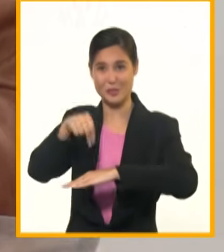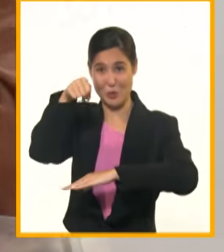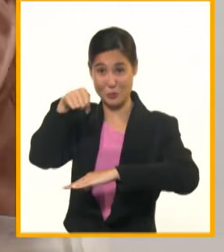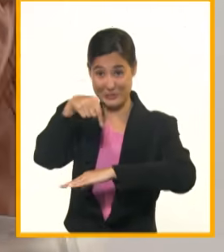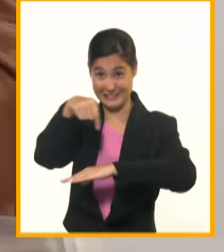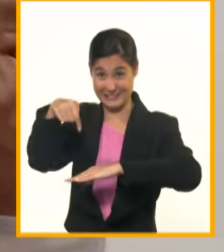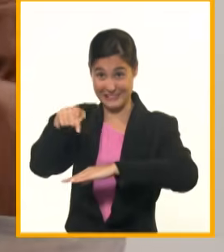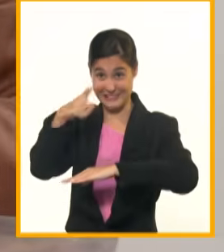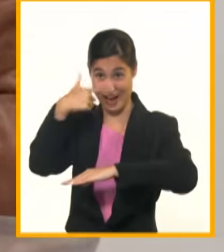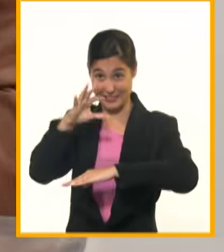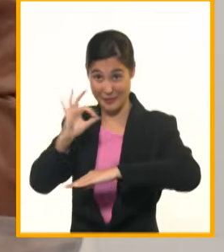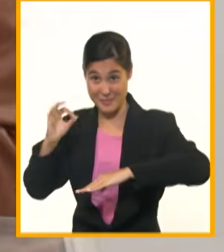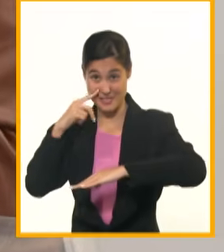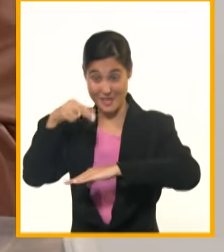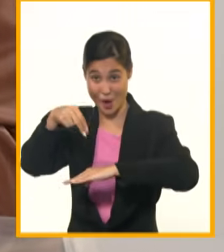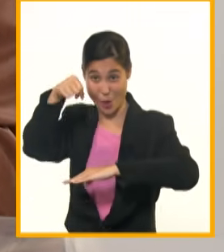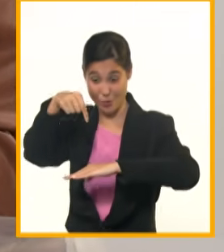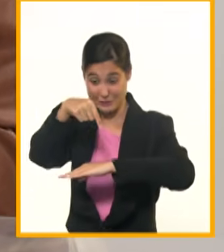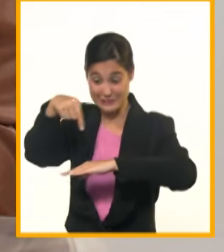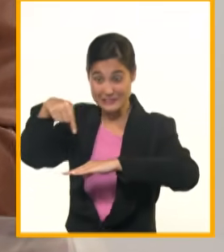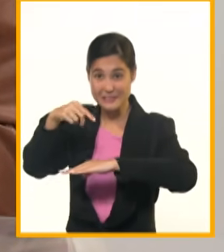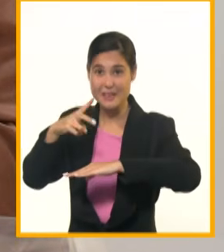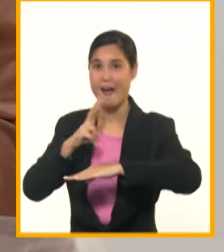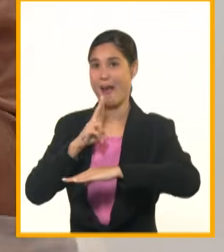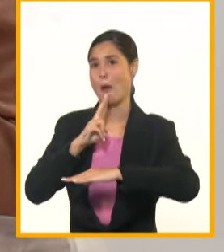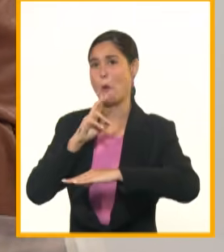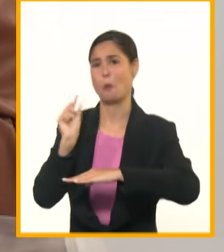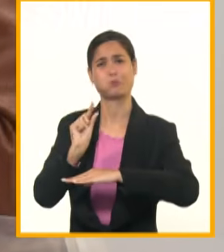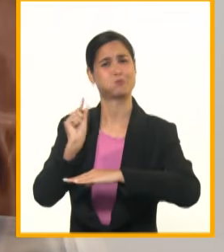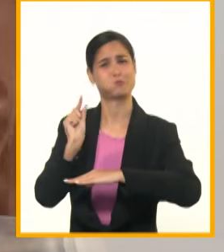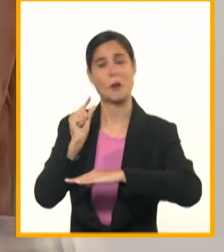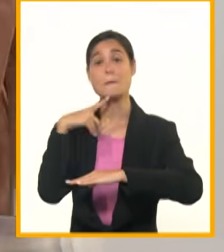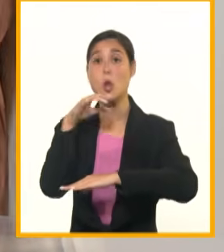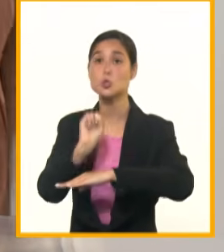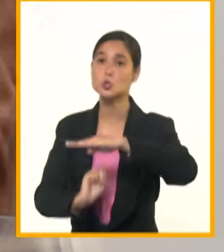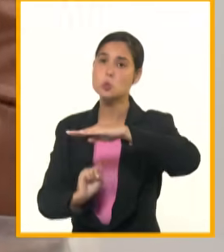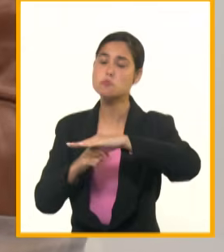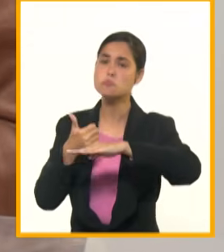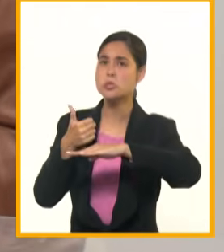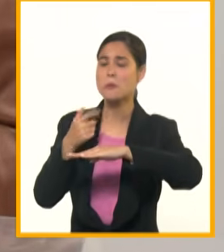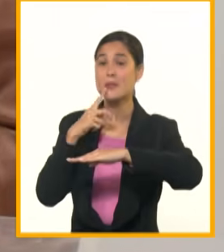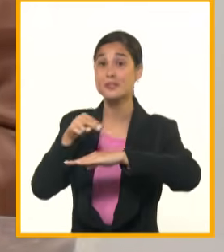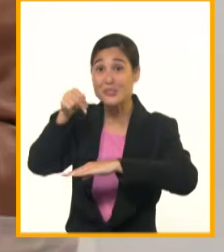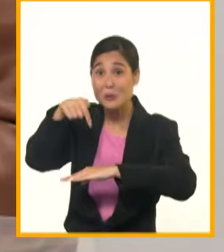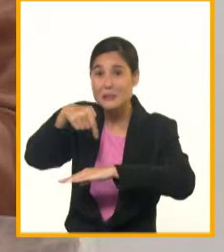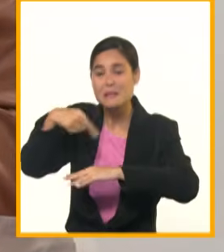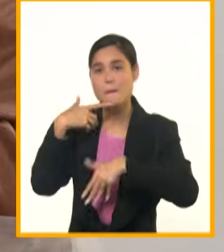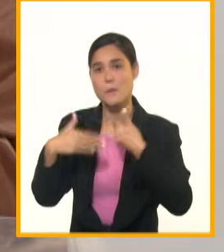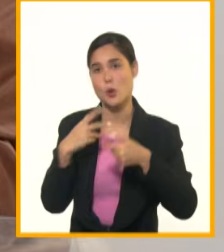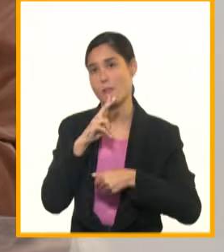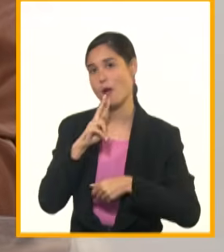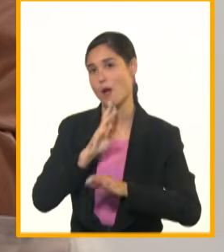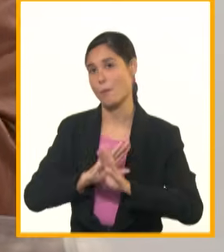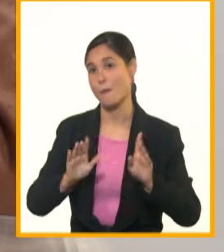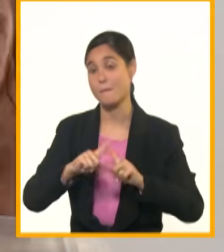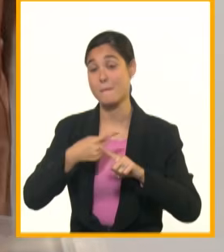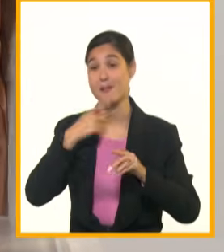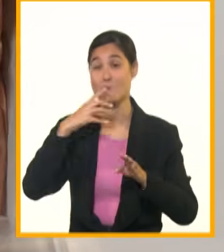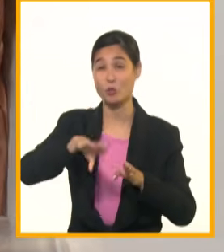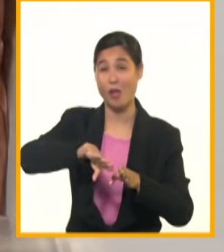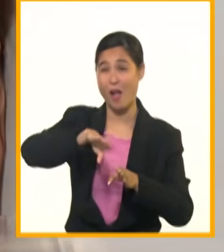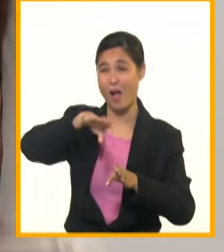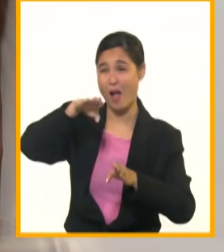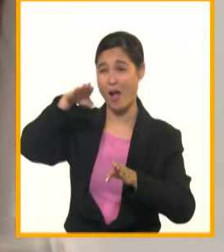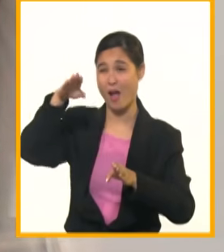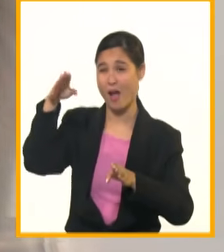Revolución, con todas sus presas hacia la montaña. Es una riqueza que tiene además la provincia, que